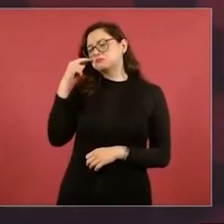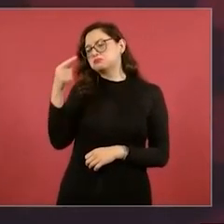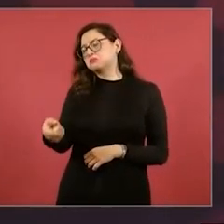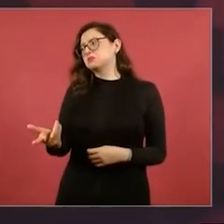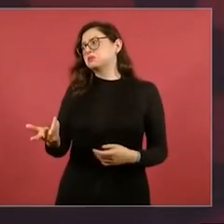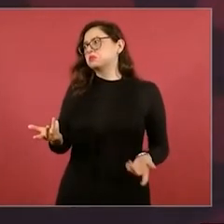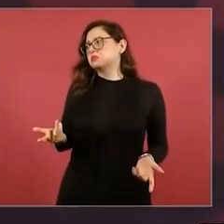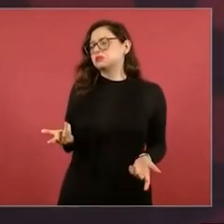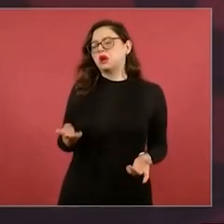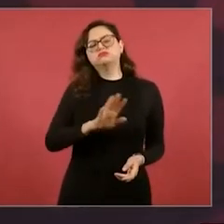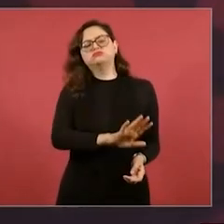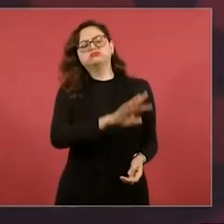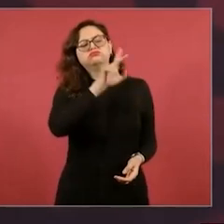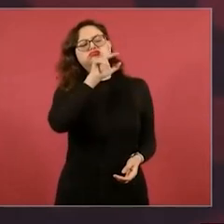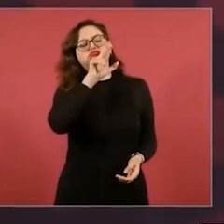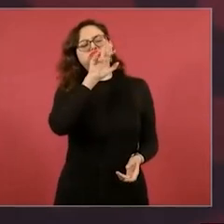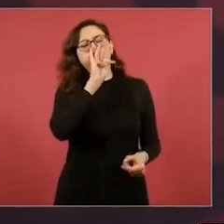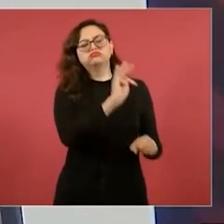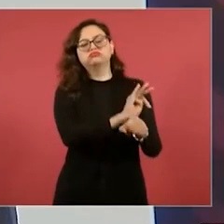empresa extranjera.